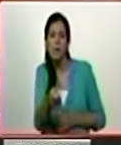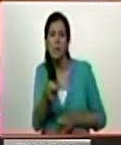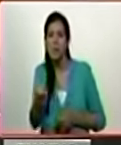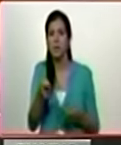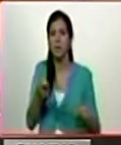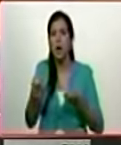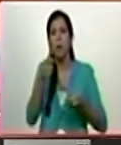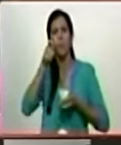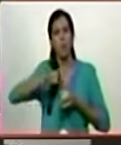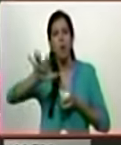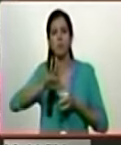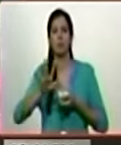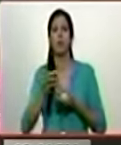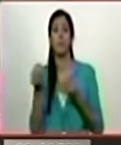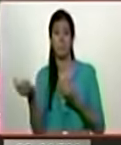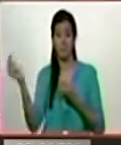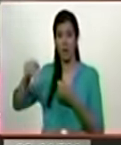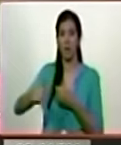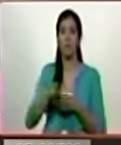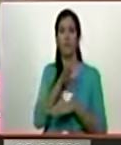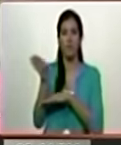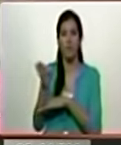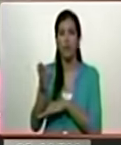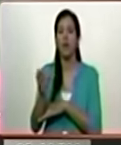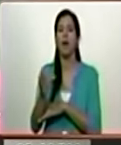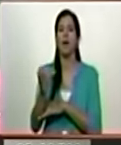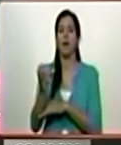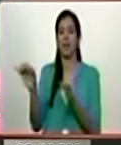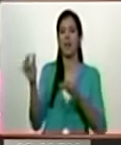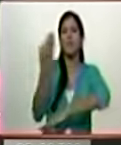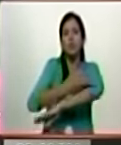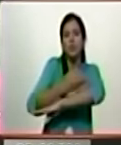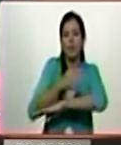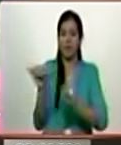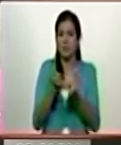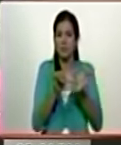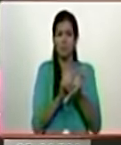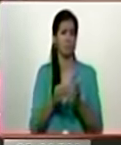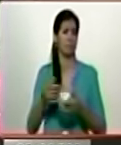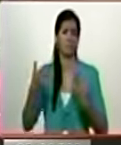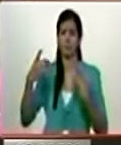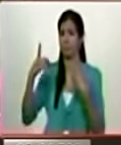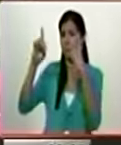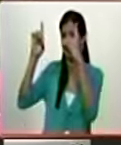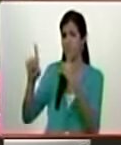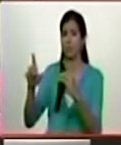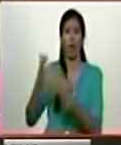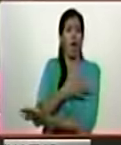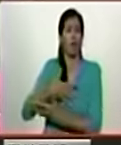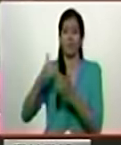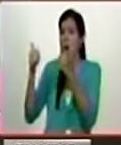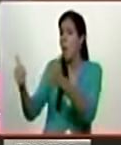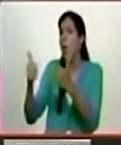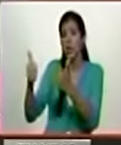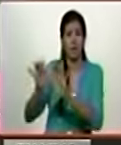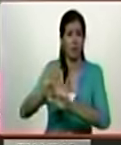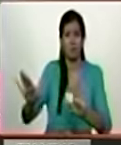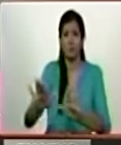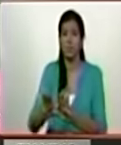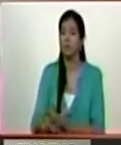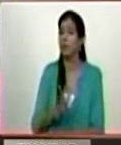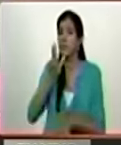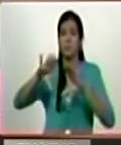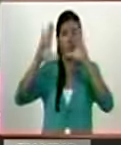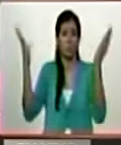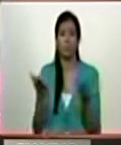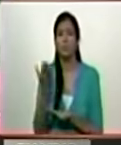a provocar a nuestro pueblo. Se vino para Cúcuta y por ahí andaba, fue a Apure. Haga lo que usted quiera, señor Uribe. Usted está más rayado en el